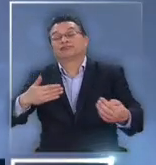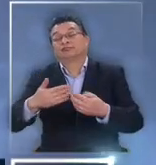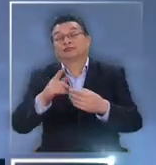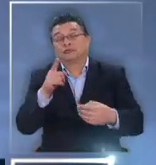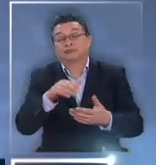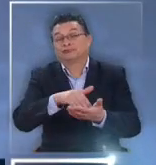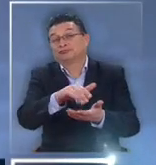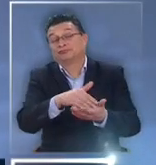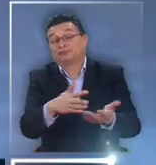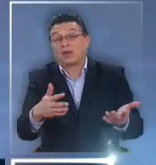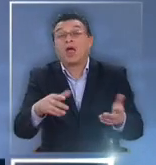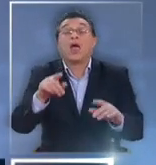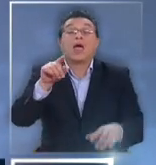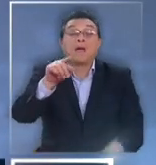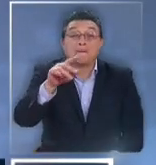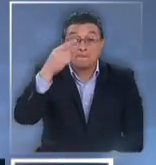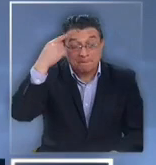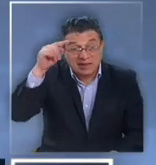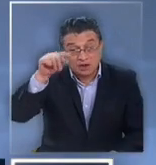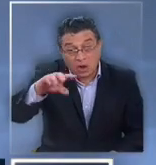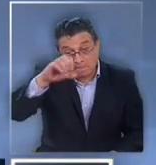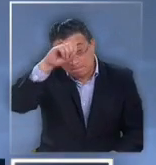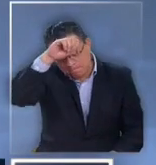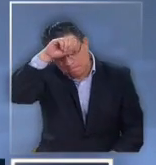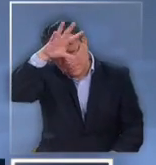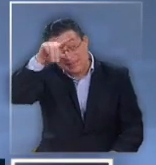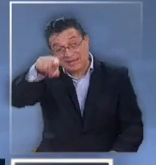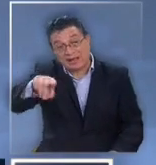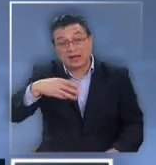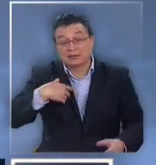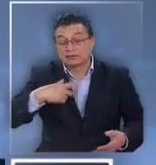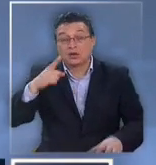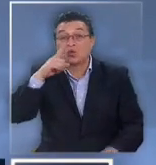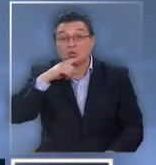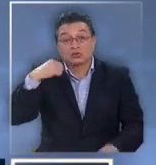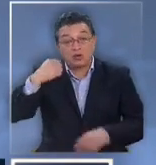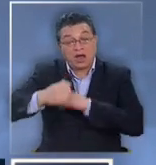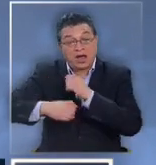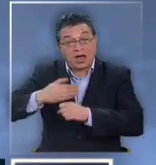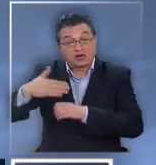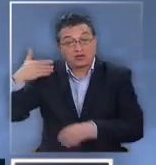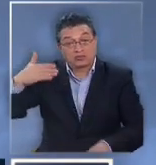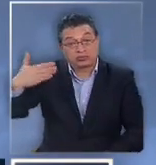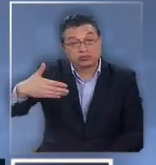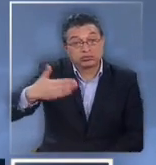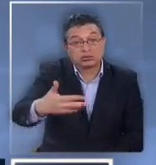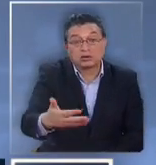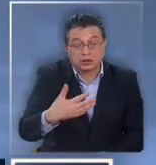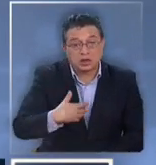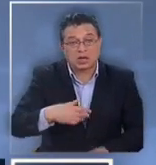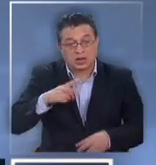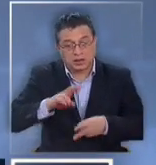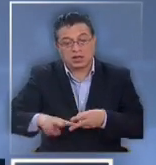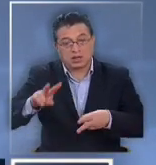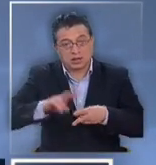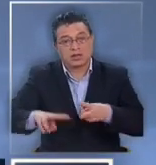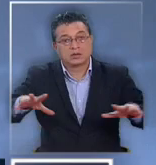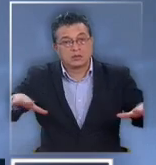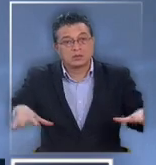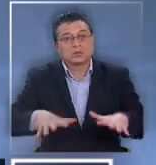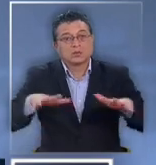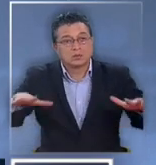la minería ha hecho los últimos años y sigue haciendo de seguir haciendo un montón de esfuerzos